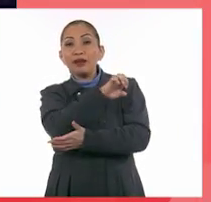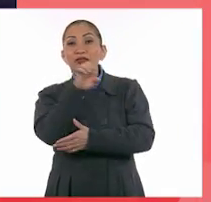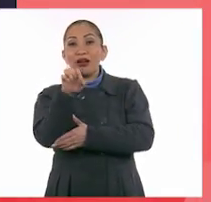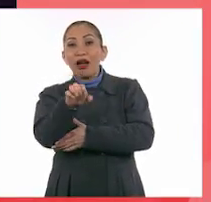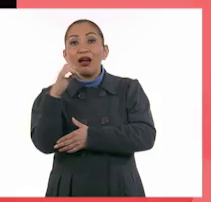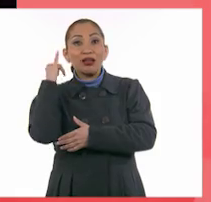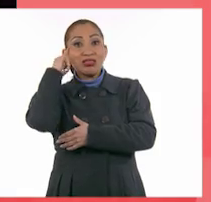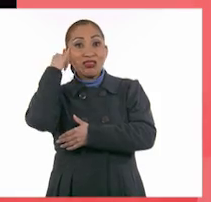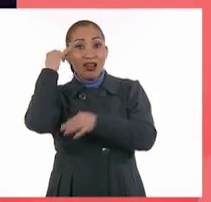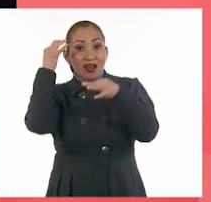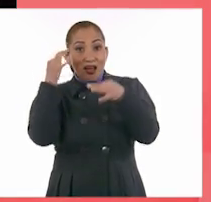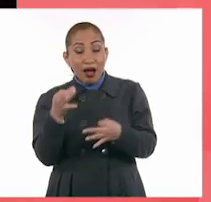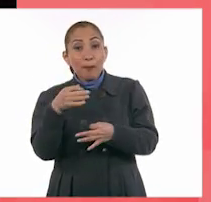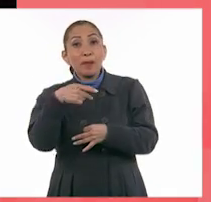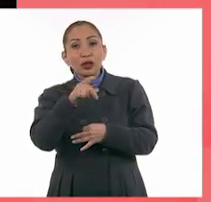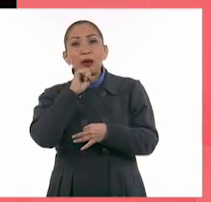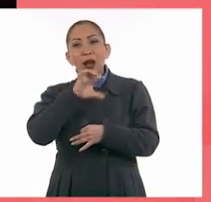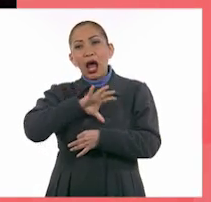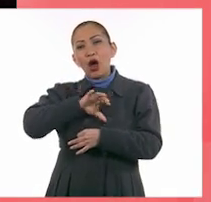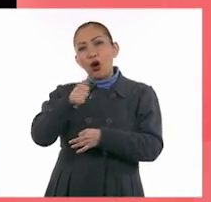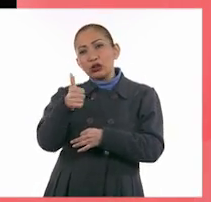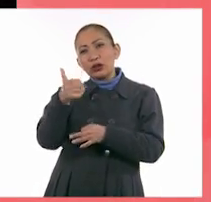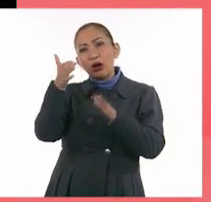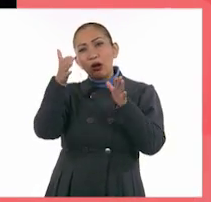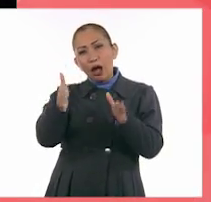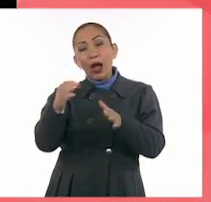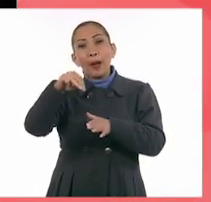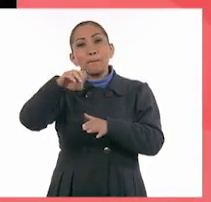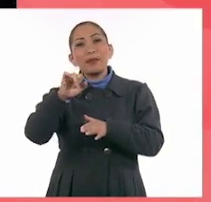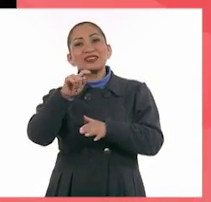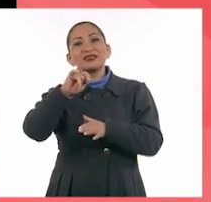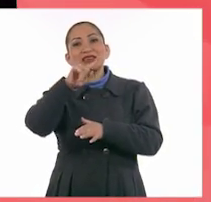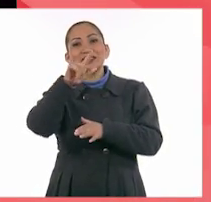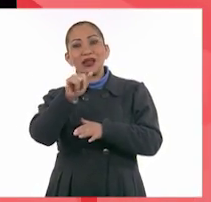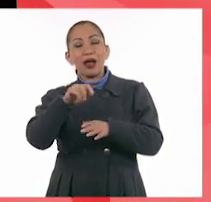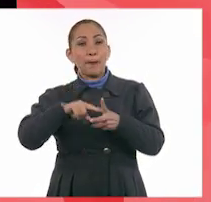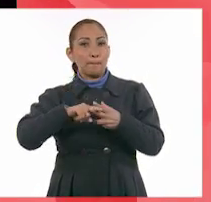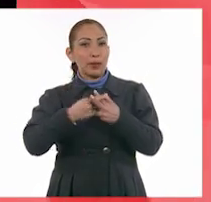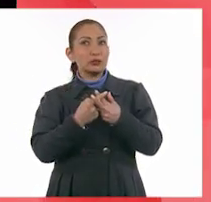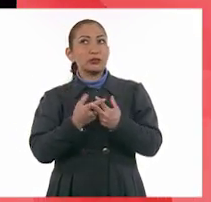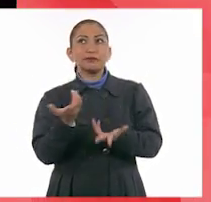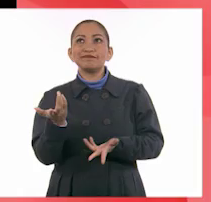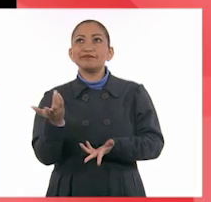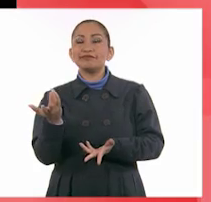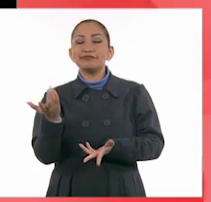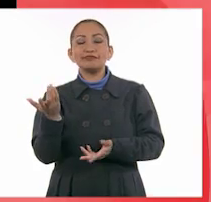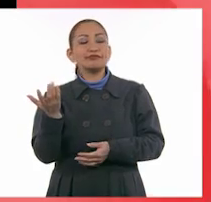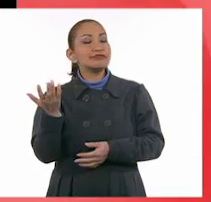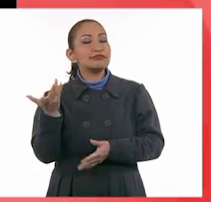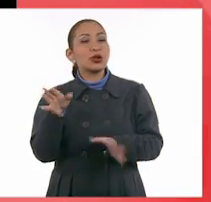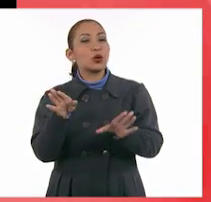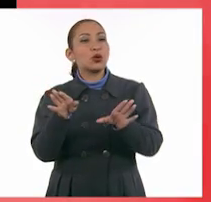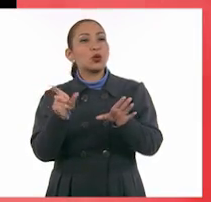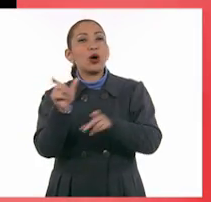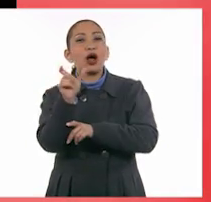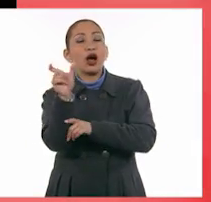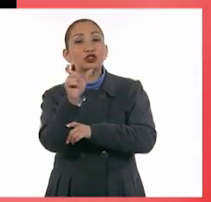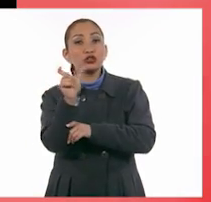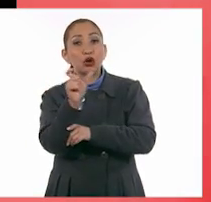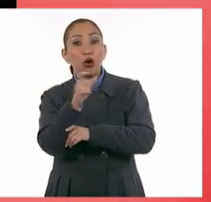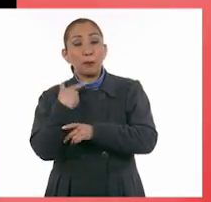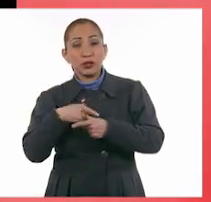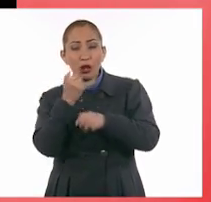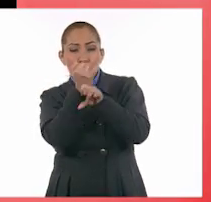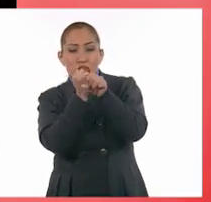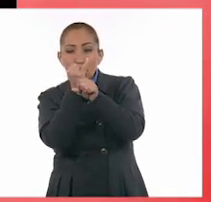origen indígena. Pero tenemos también la parte mestiza que inicia prácticamente con los